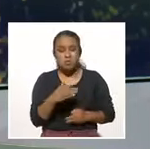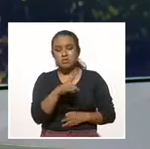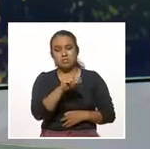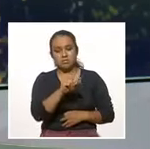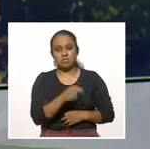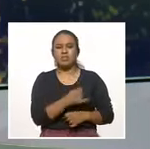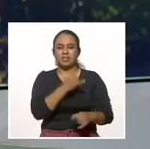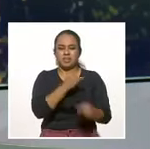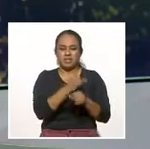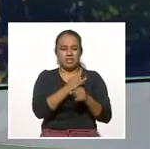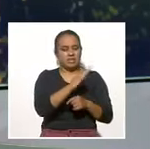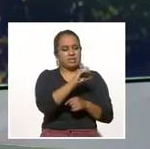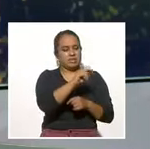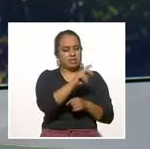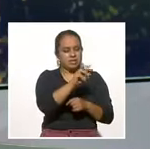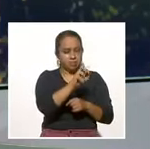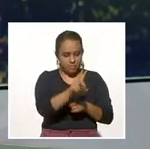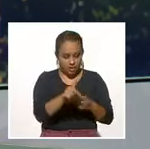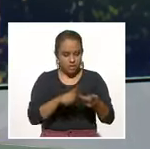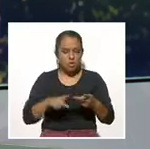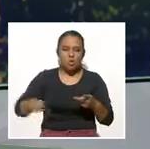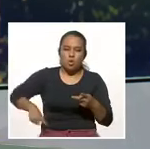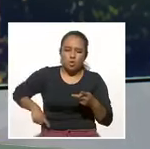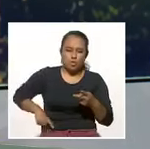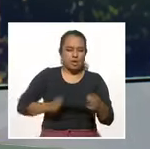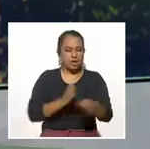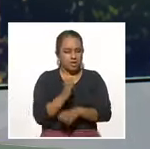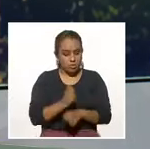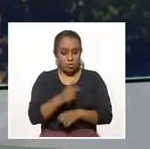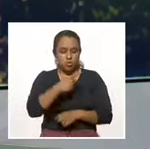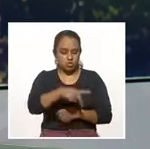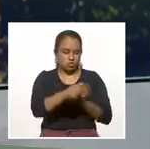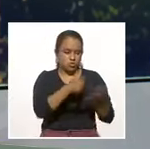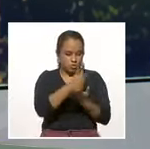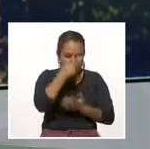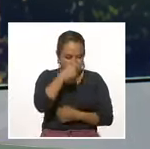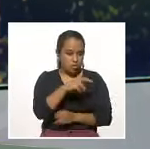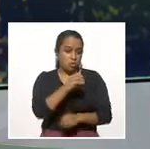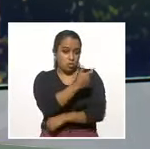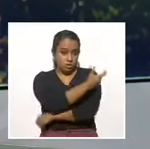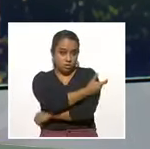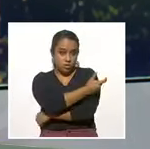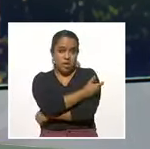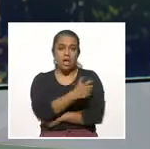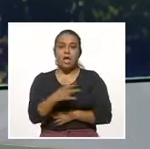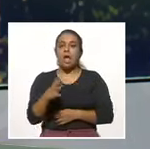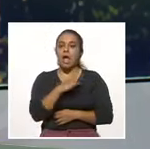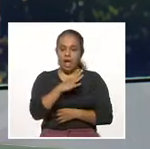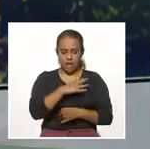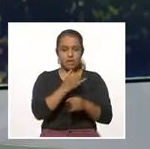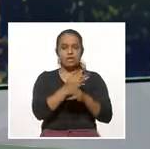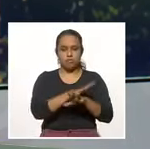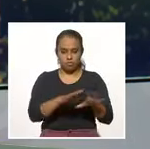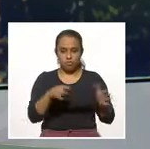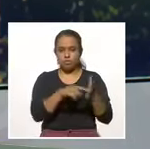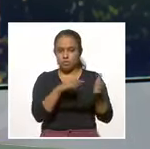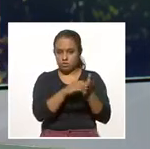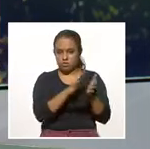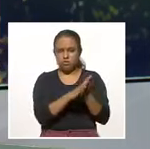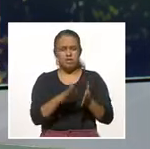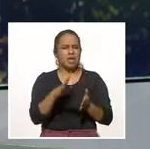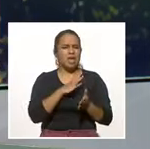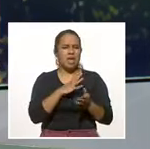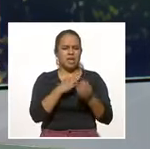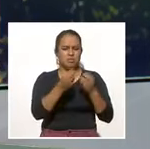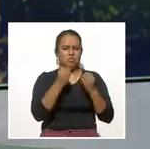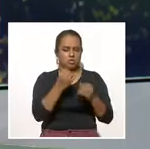portales, ya sea del SENAPRED, de los gobiernos, de los estados, de Ciudad de México, de Protección Civil, ofrecen este tipo de información. Hay mucha